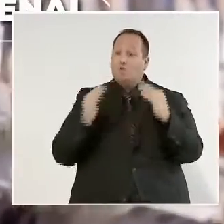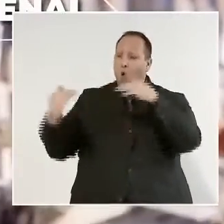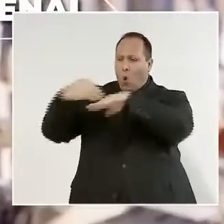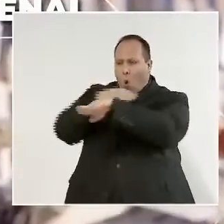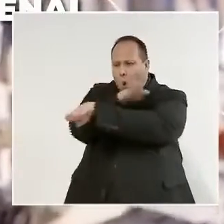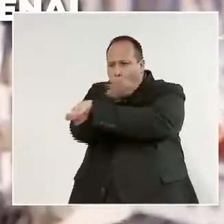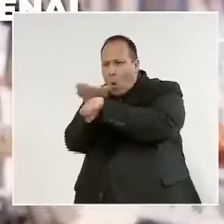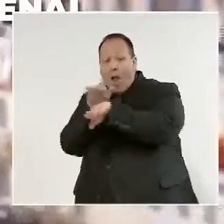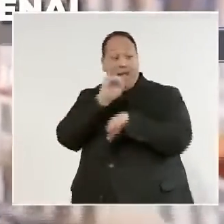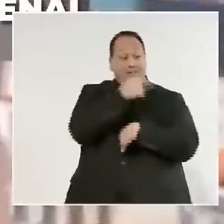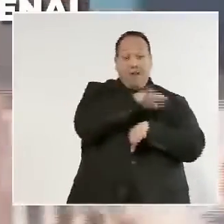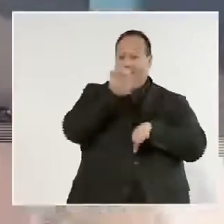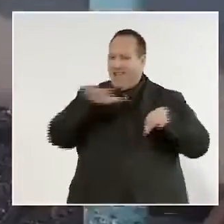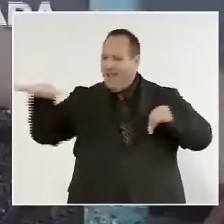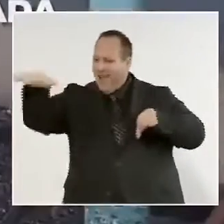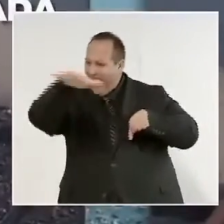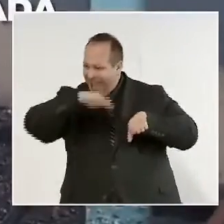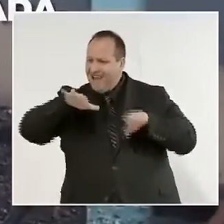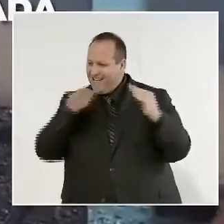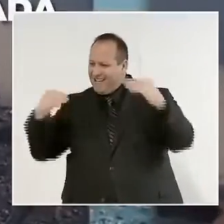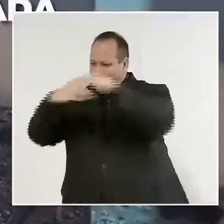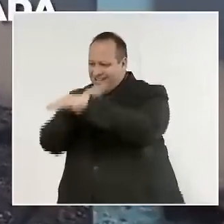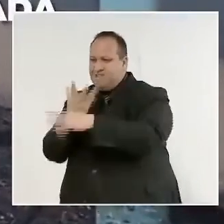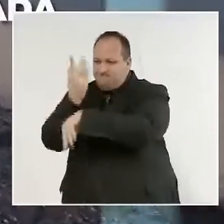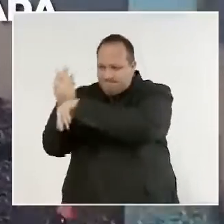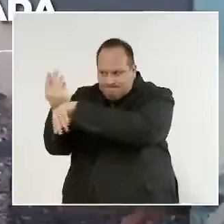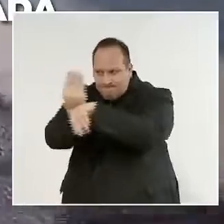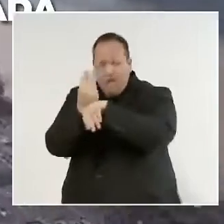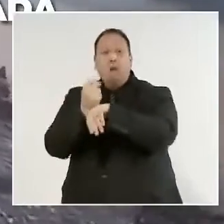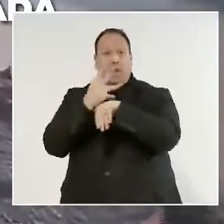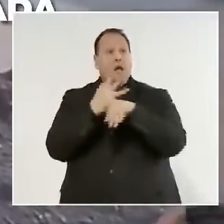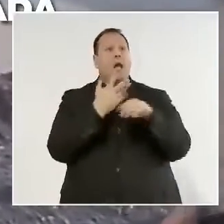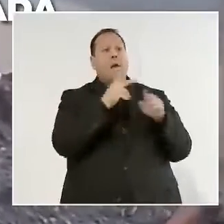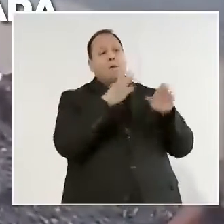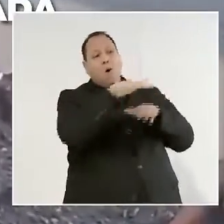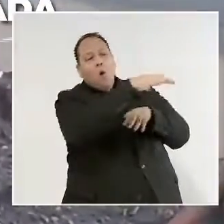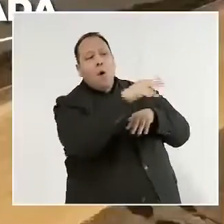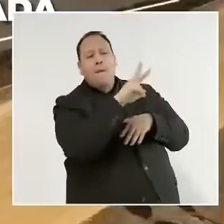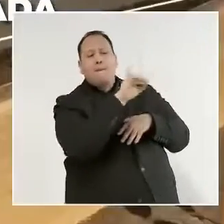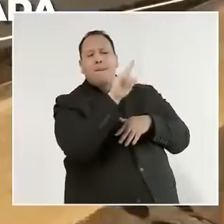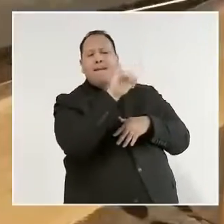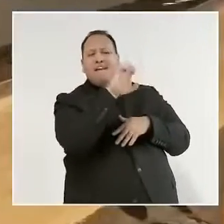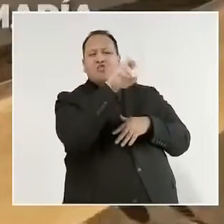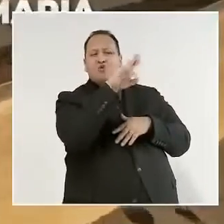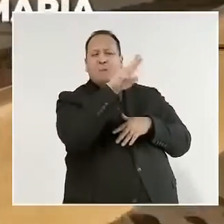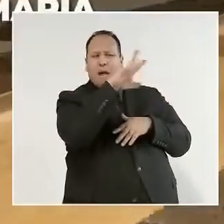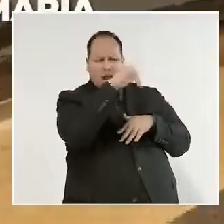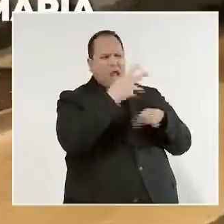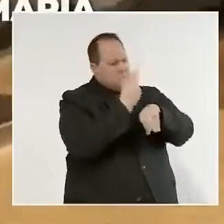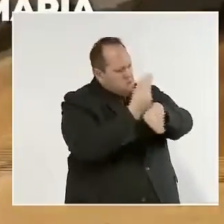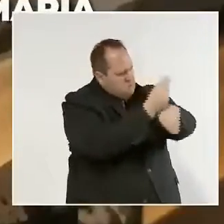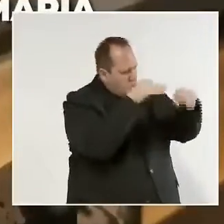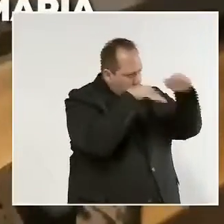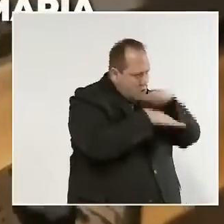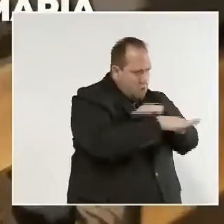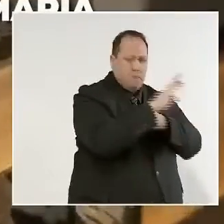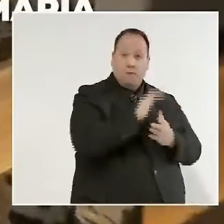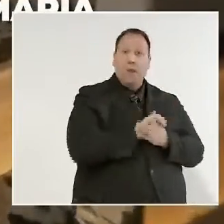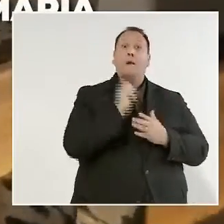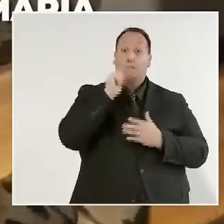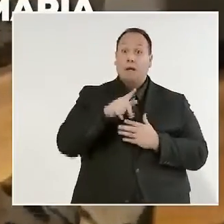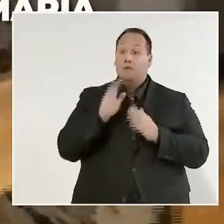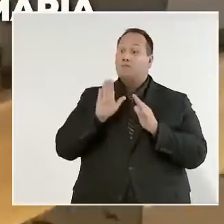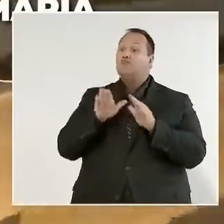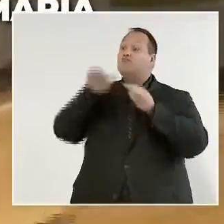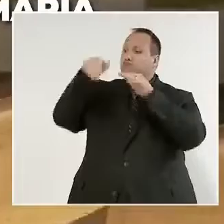de Justicia Penal. Rehabilitación del nodo de acceso Tijuana Ensenada. Rehabilitación de acceso a